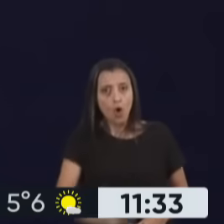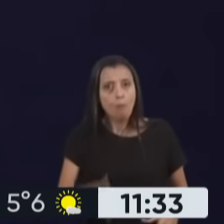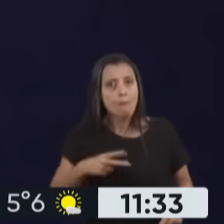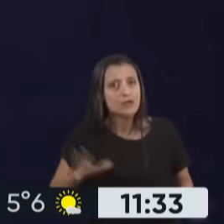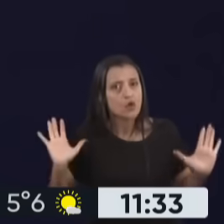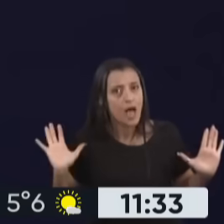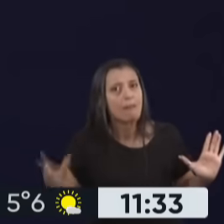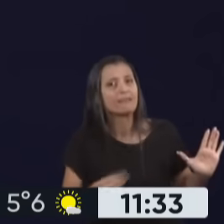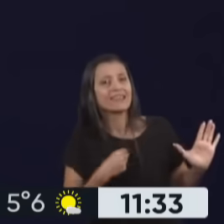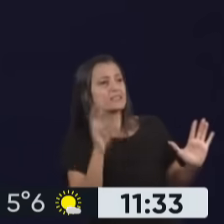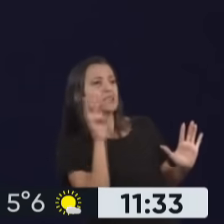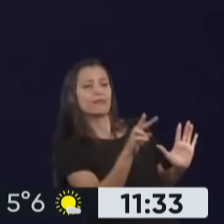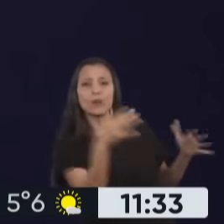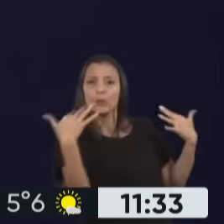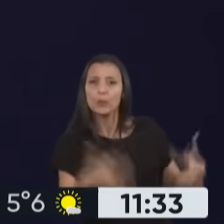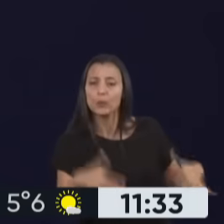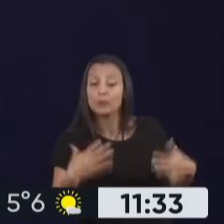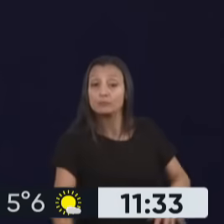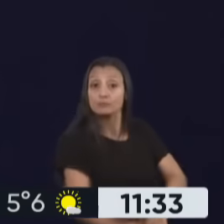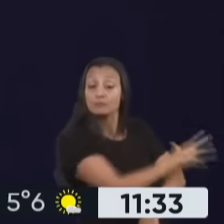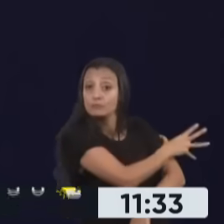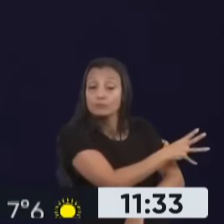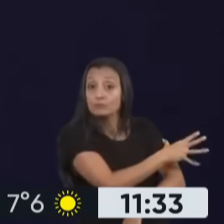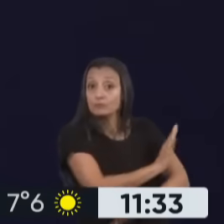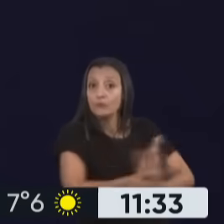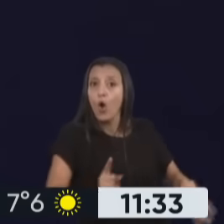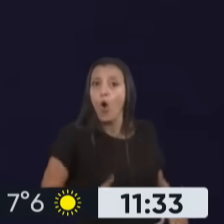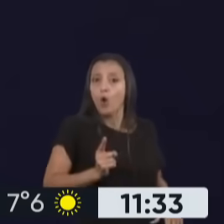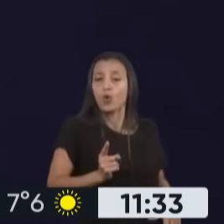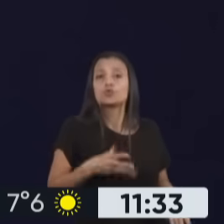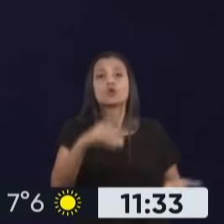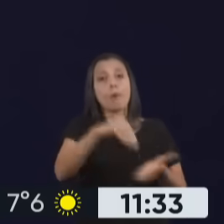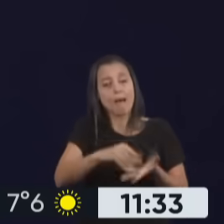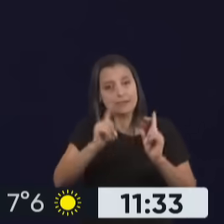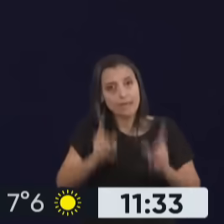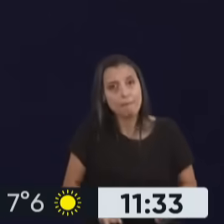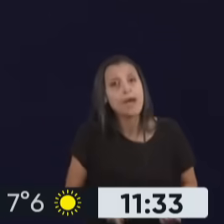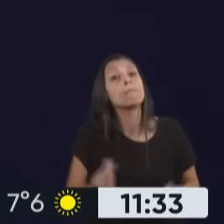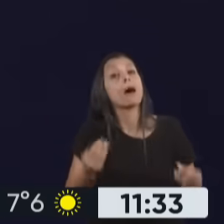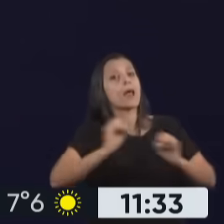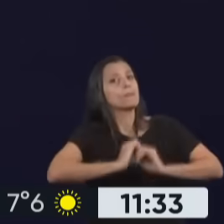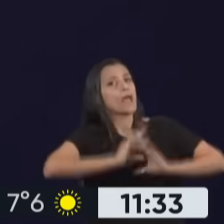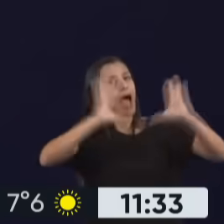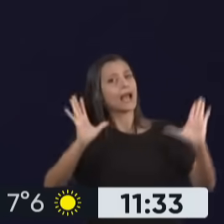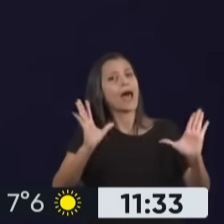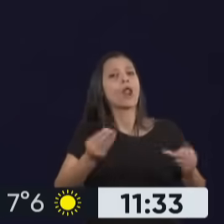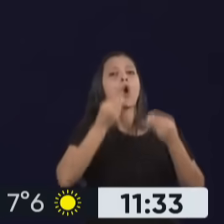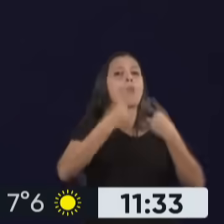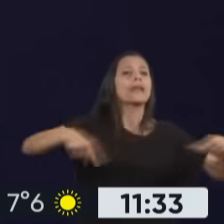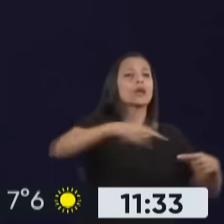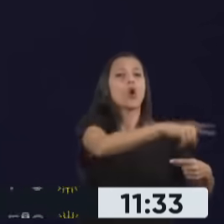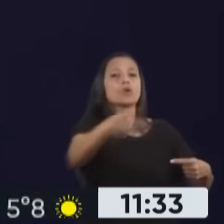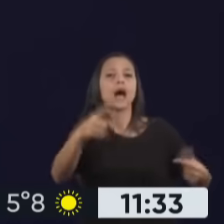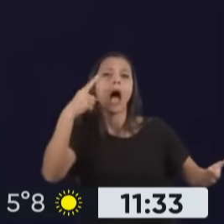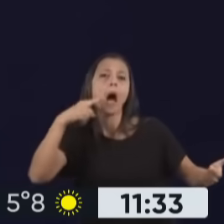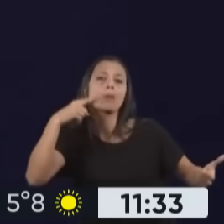que siento profunda admiración. Y esto va además para aclarar cualquier maliciosa nota que